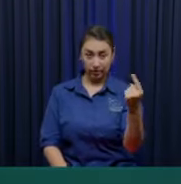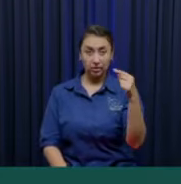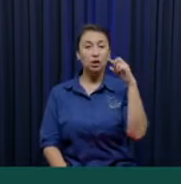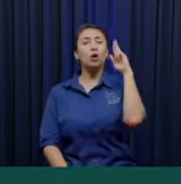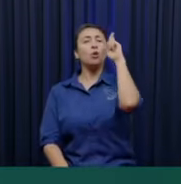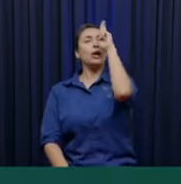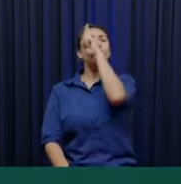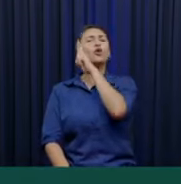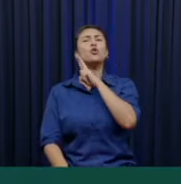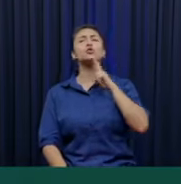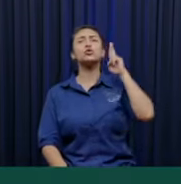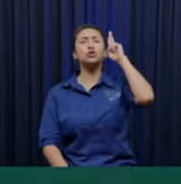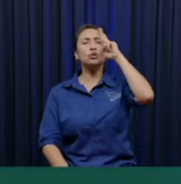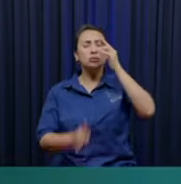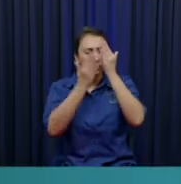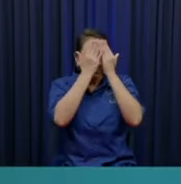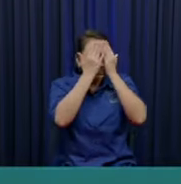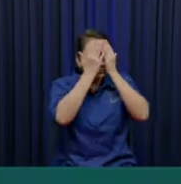rostro descubierto,